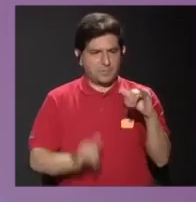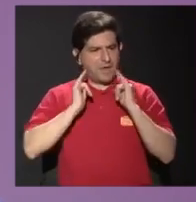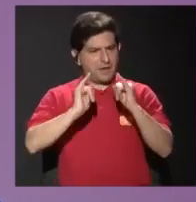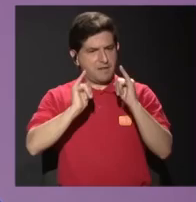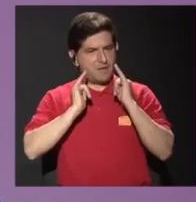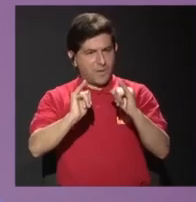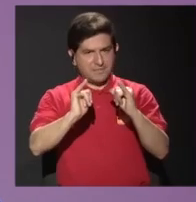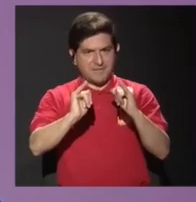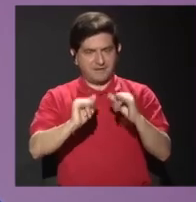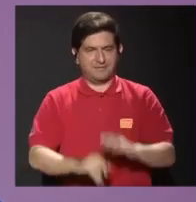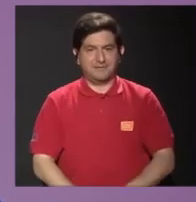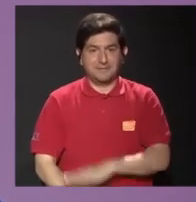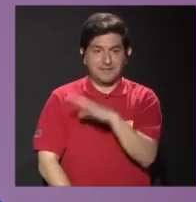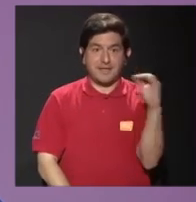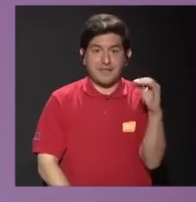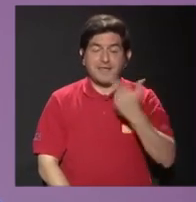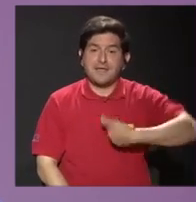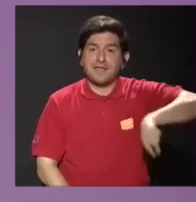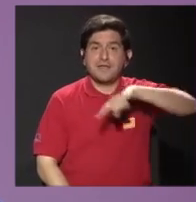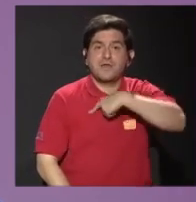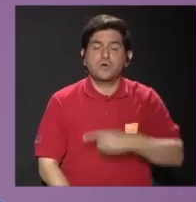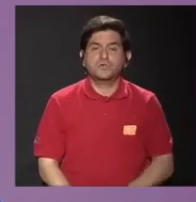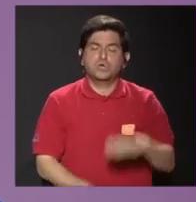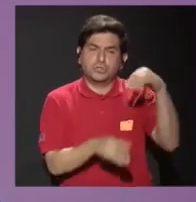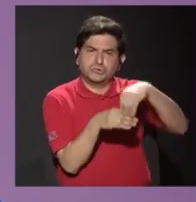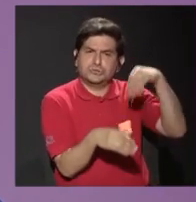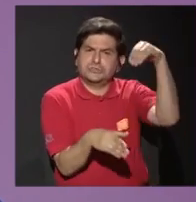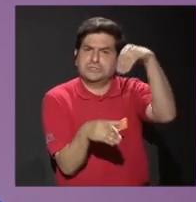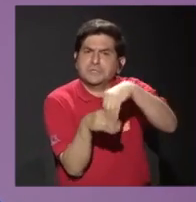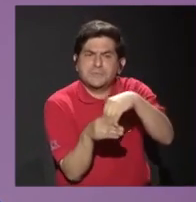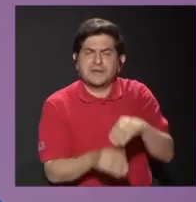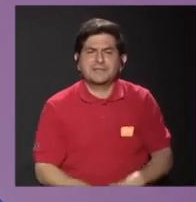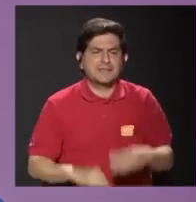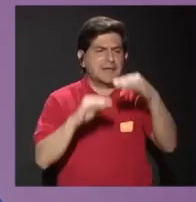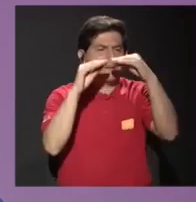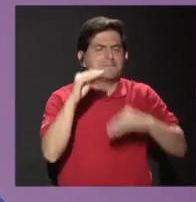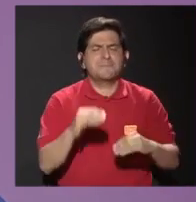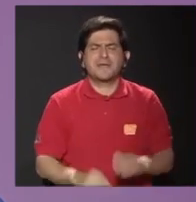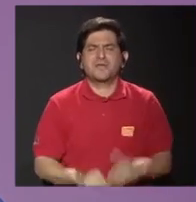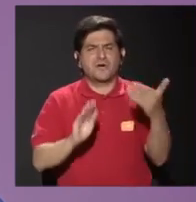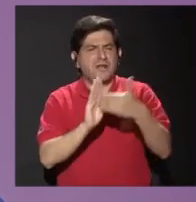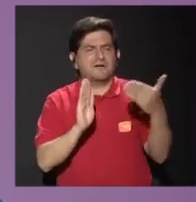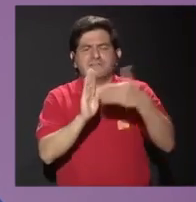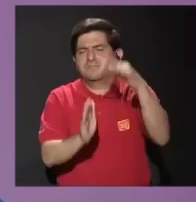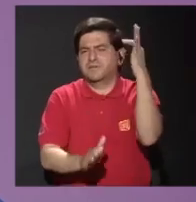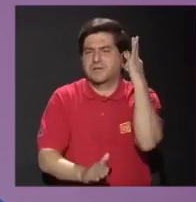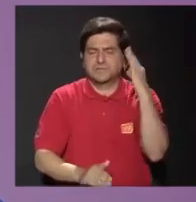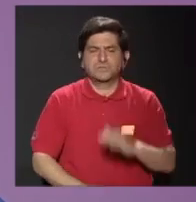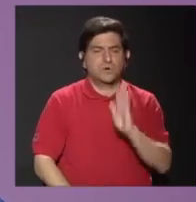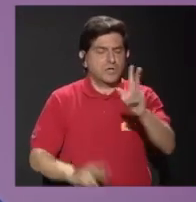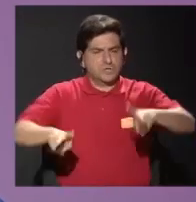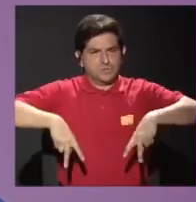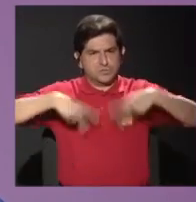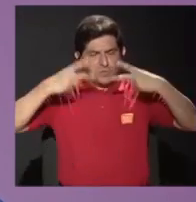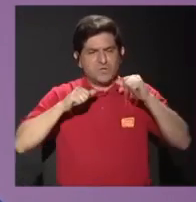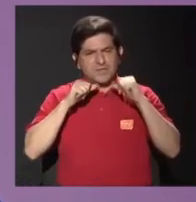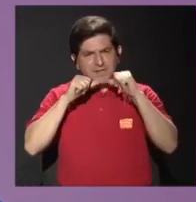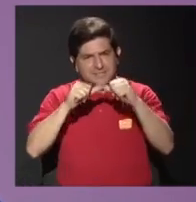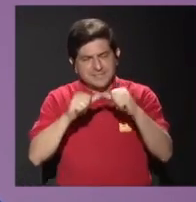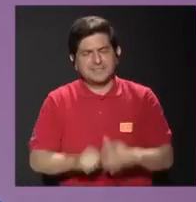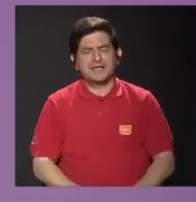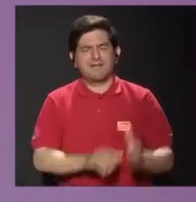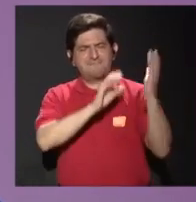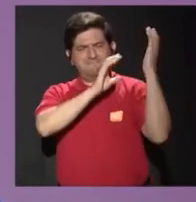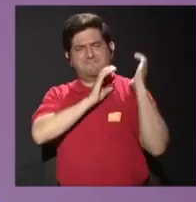iguales y por supuesto en donde hagamos una inversión para que haya menos dolor en la vida de las mujeres que al final seguimos llevando